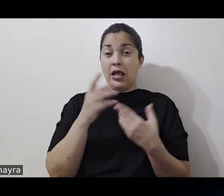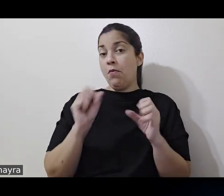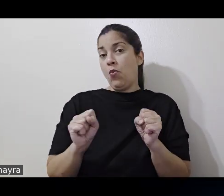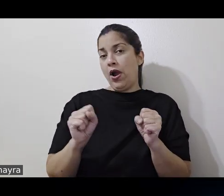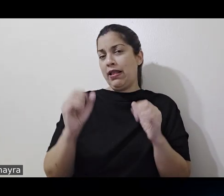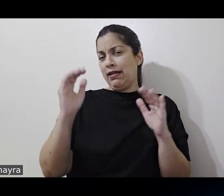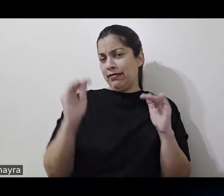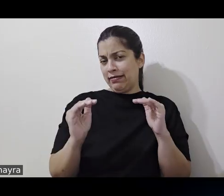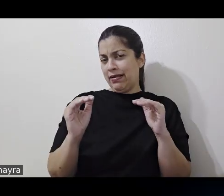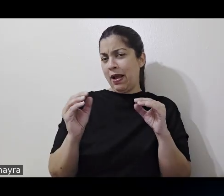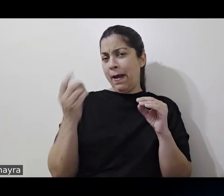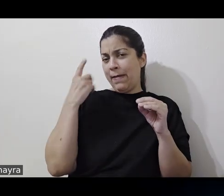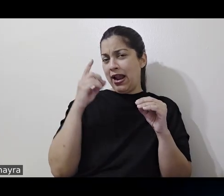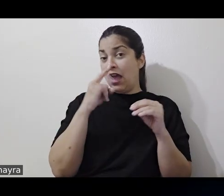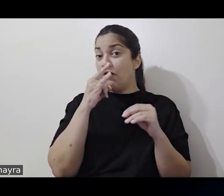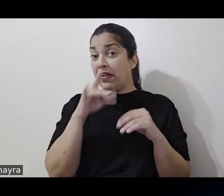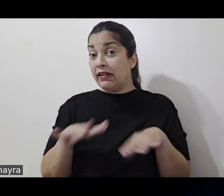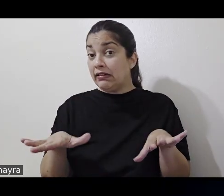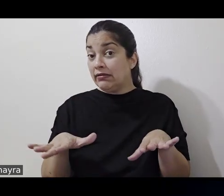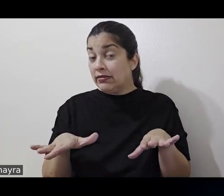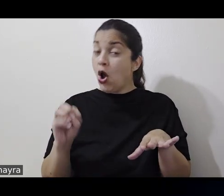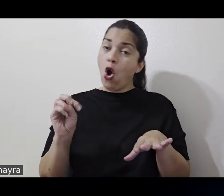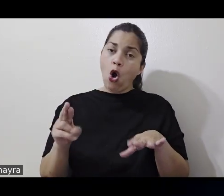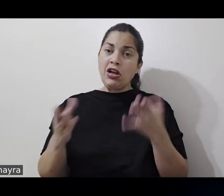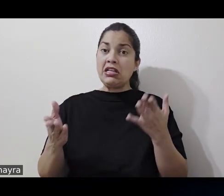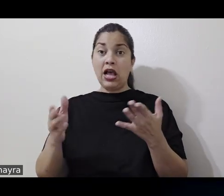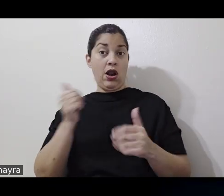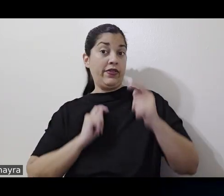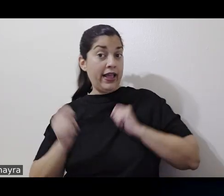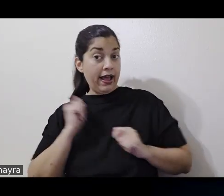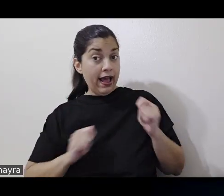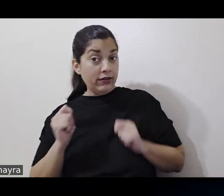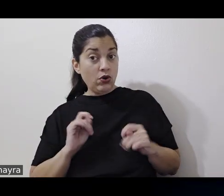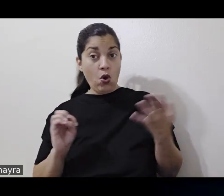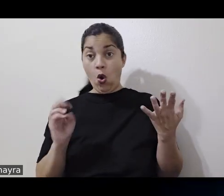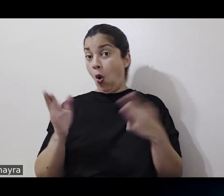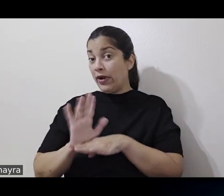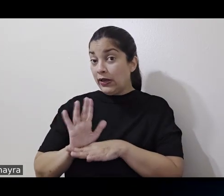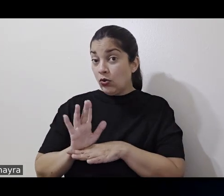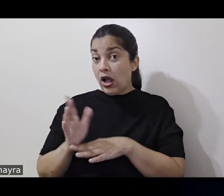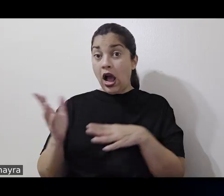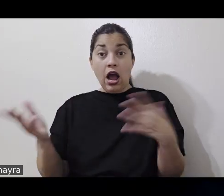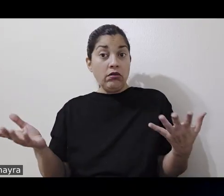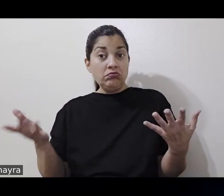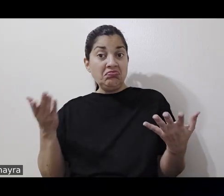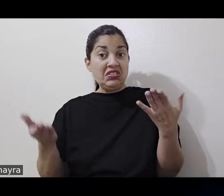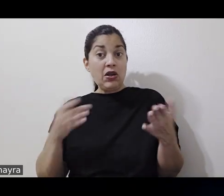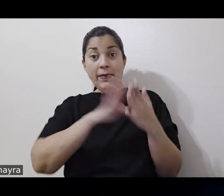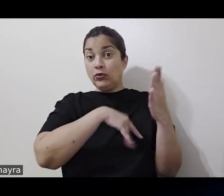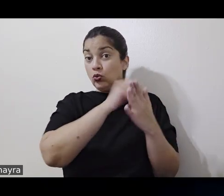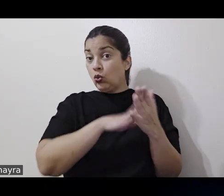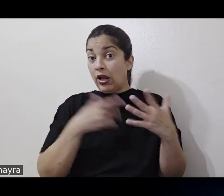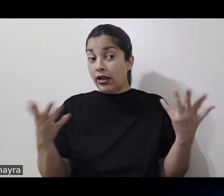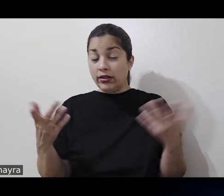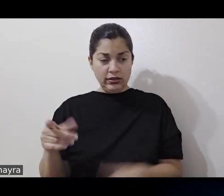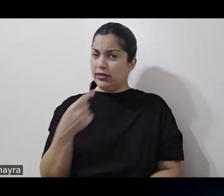el nivel para hacerlo infantil, o esto se puede ir a una obra de teatro, o esto se puede ir a una película, esto se puede ir a una pintura. Él ya